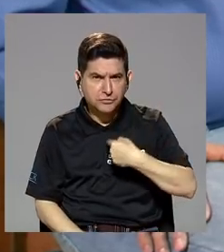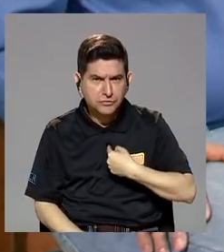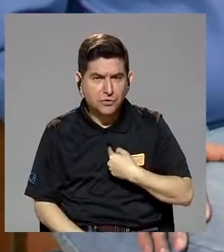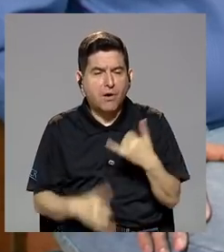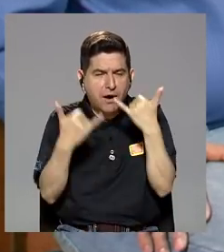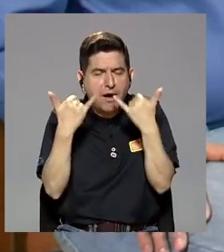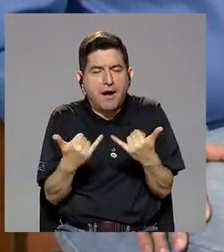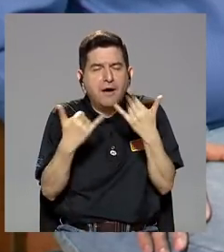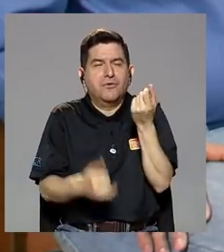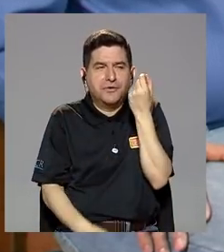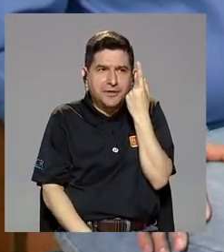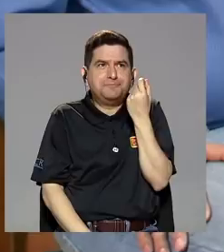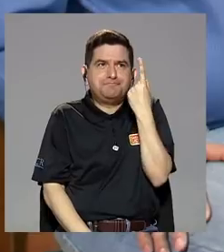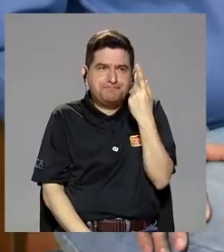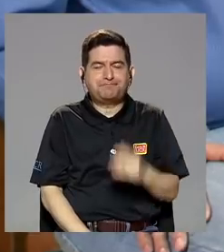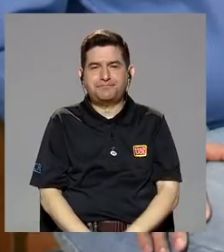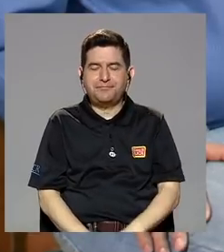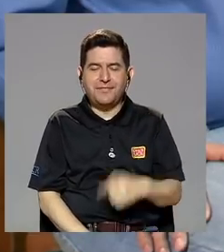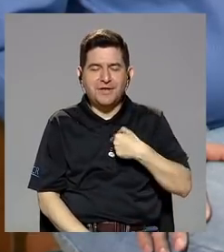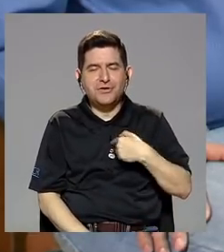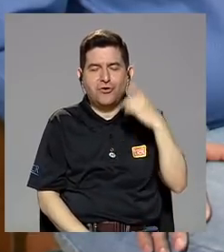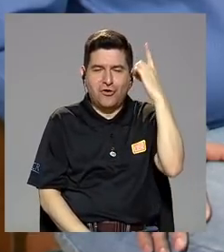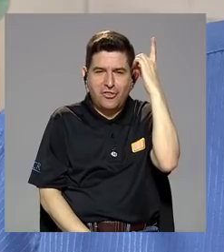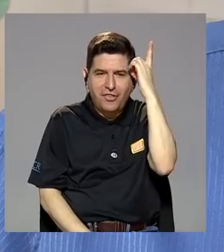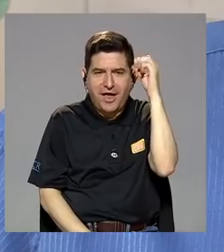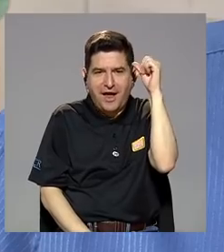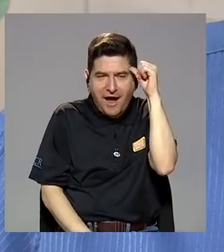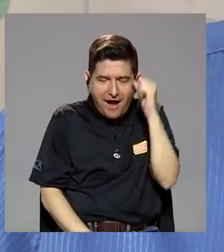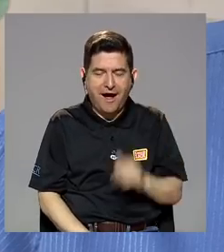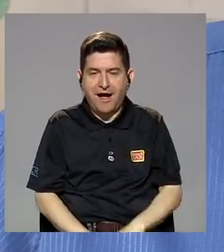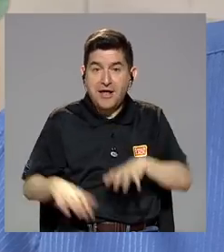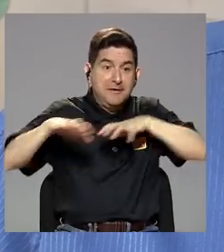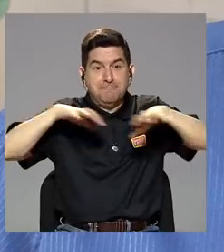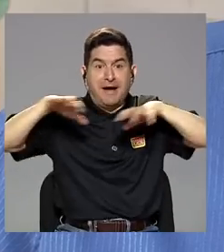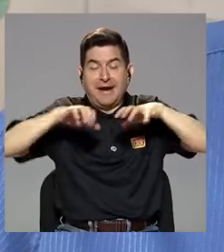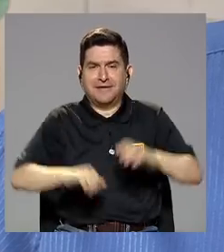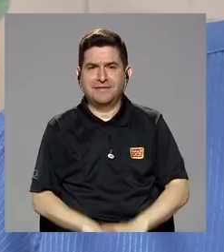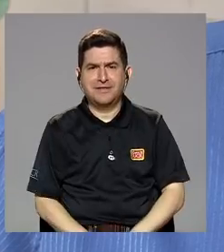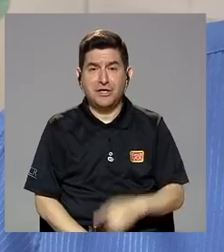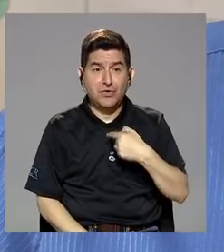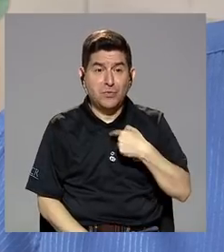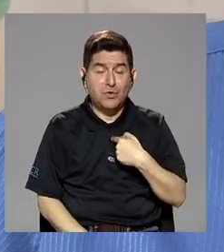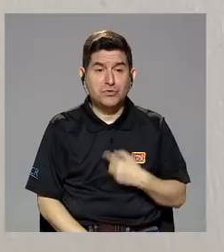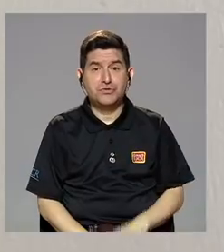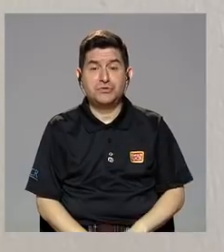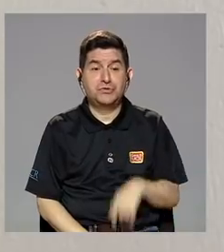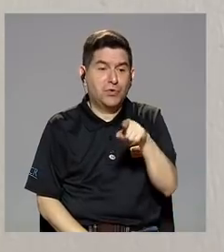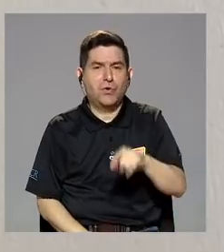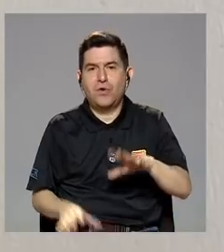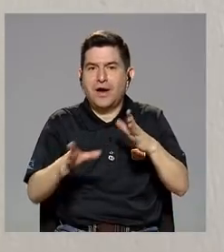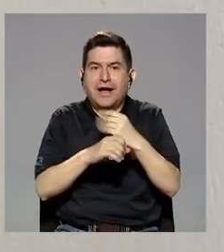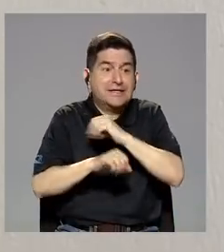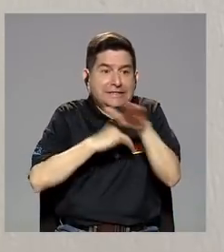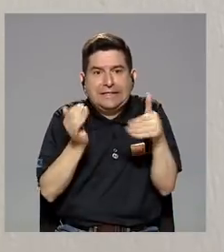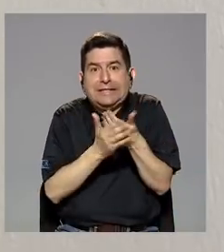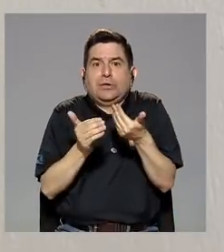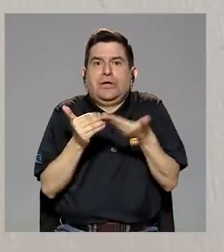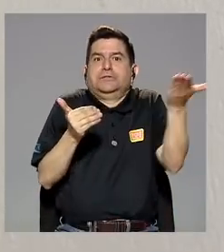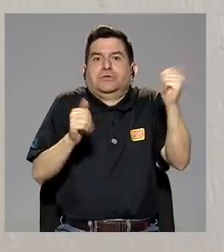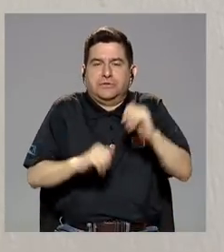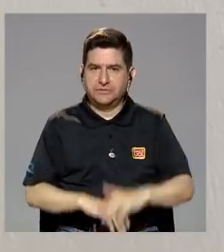que ahora claro yo entiendo déficit atencional hiperactividad porque yo era el que me encaramaba por las paredes